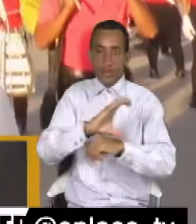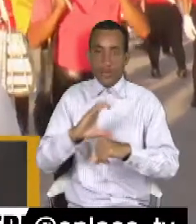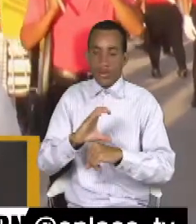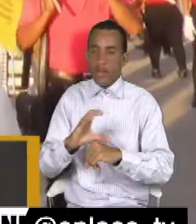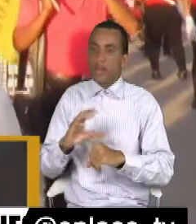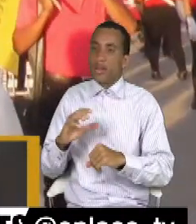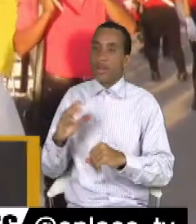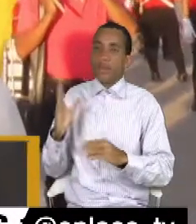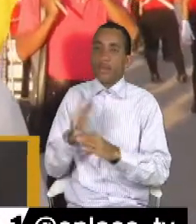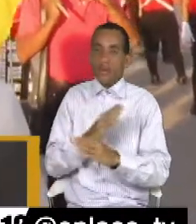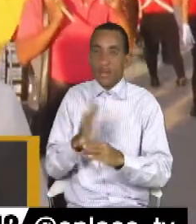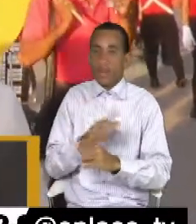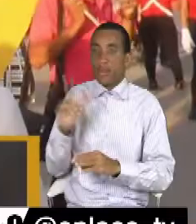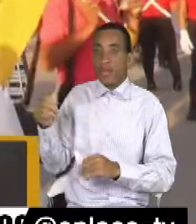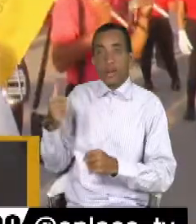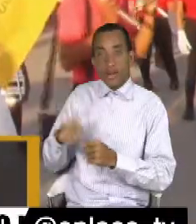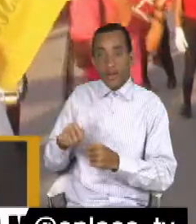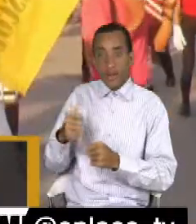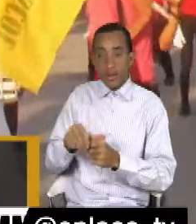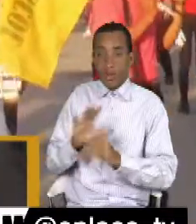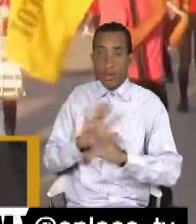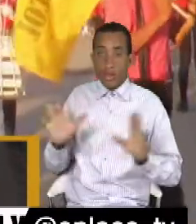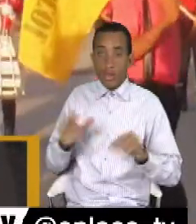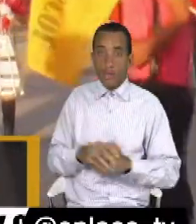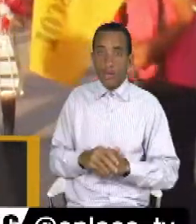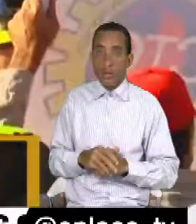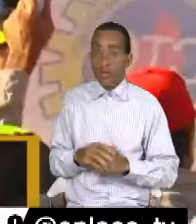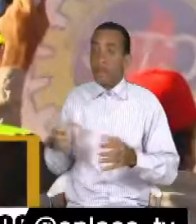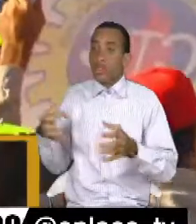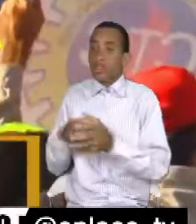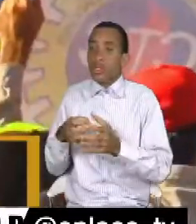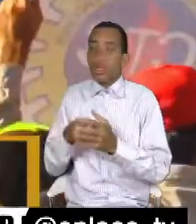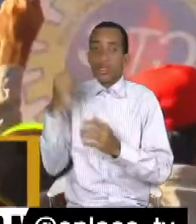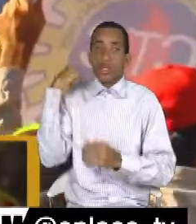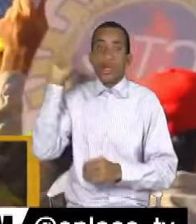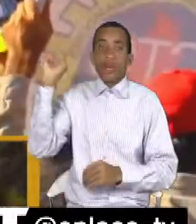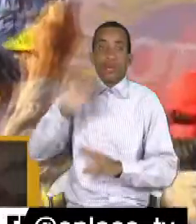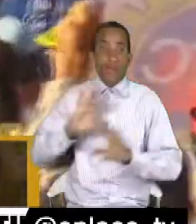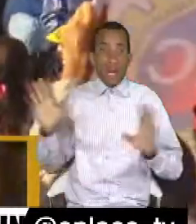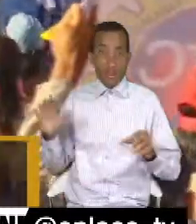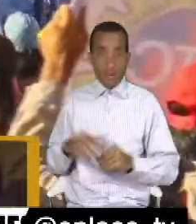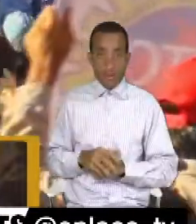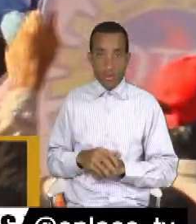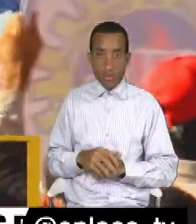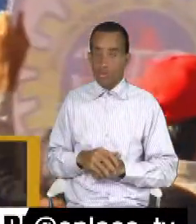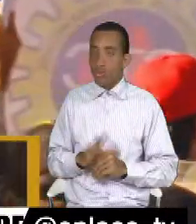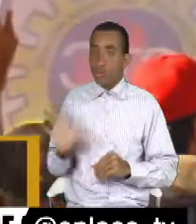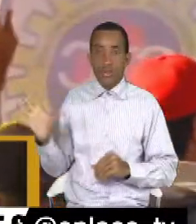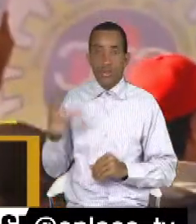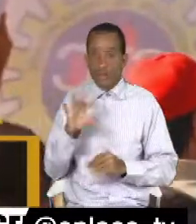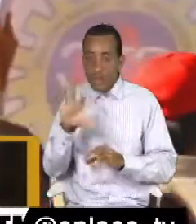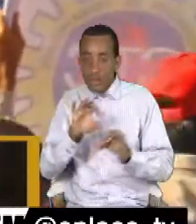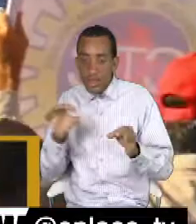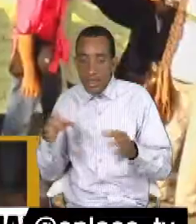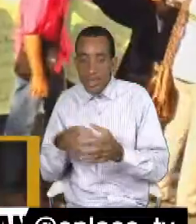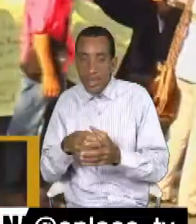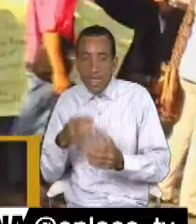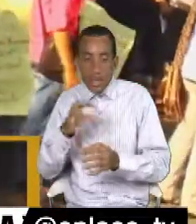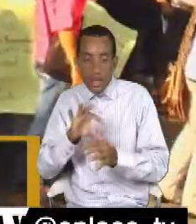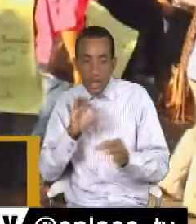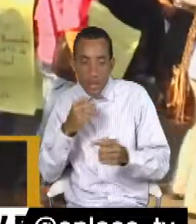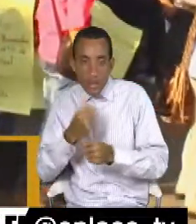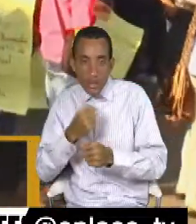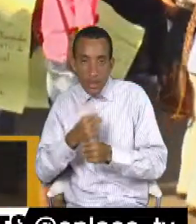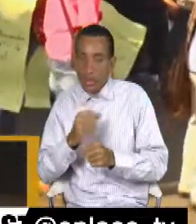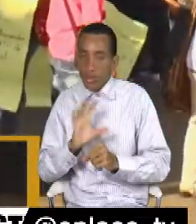no es únicamente un problema de sindicato ni de contratación, sino que es un problema